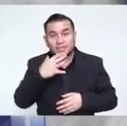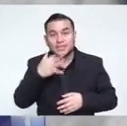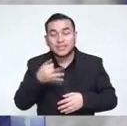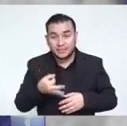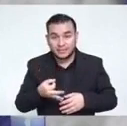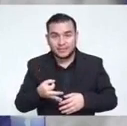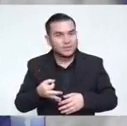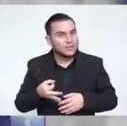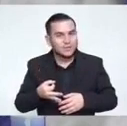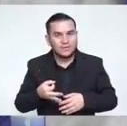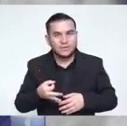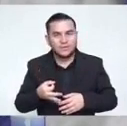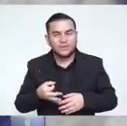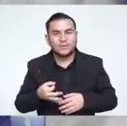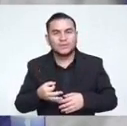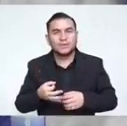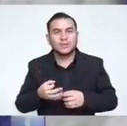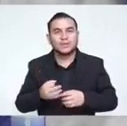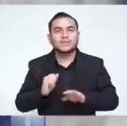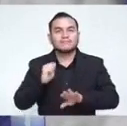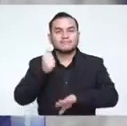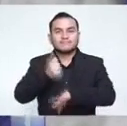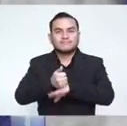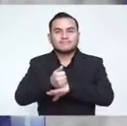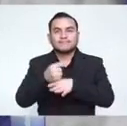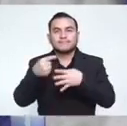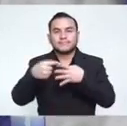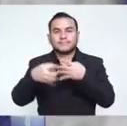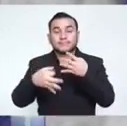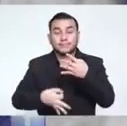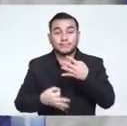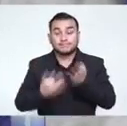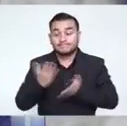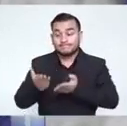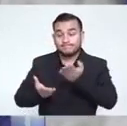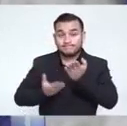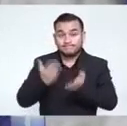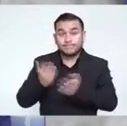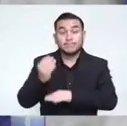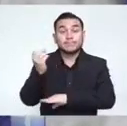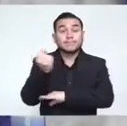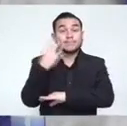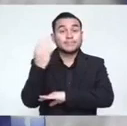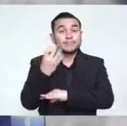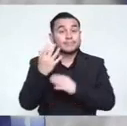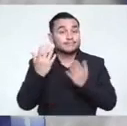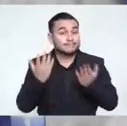de verdad vale la pena o no vale la pena atenderlos como una emergencia.